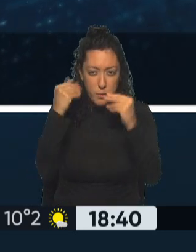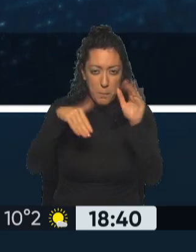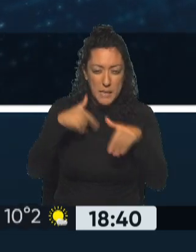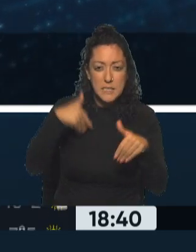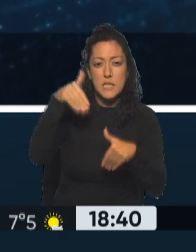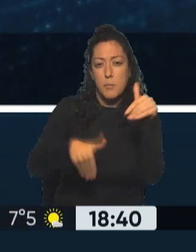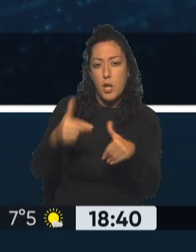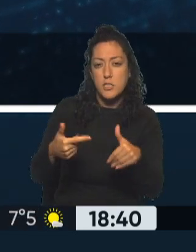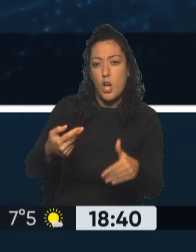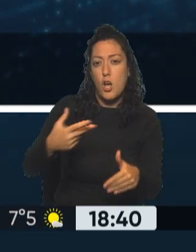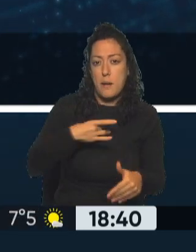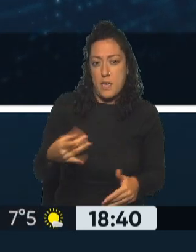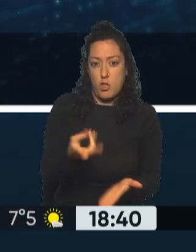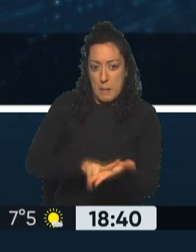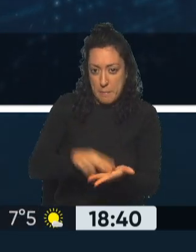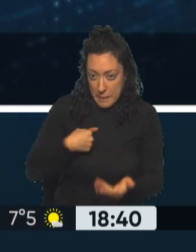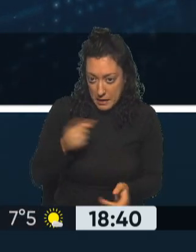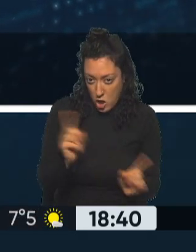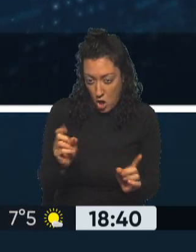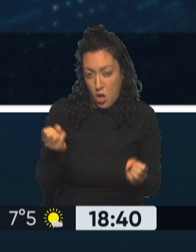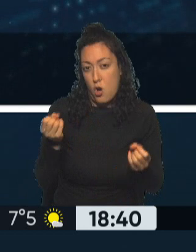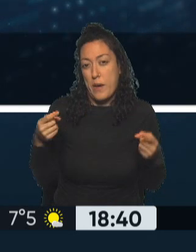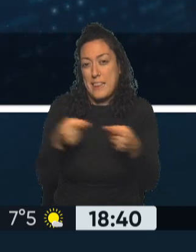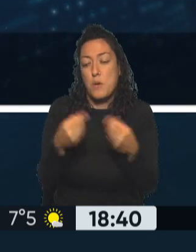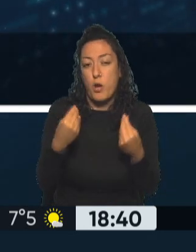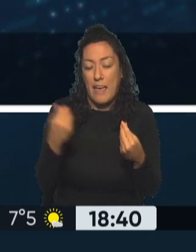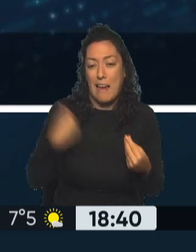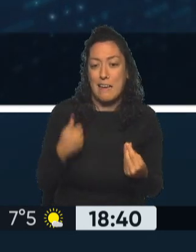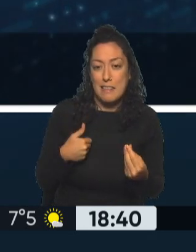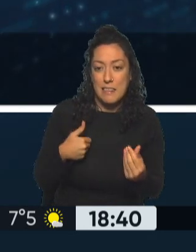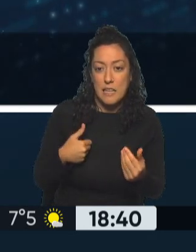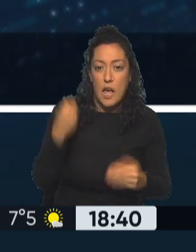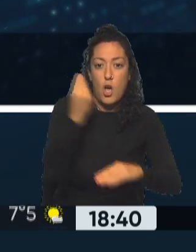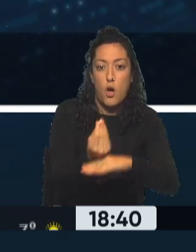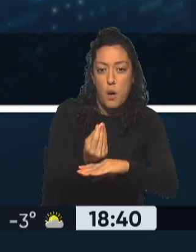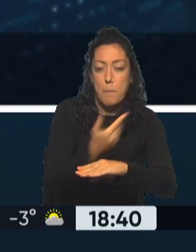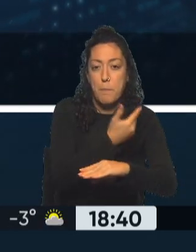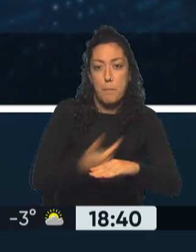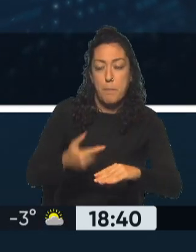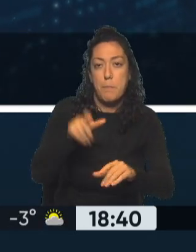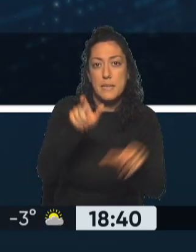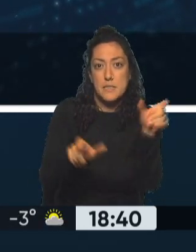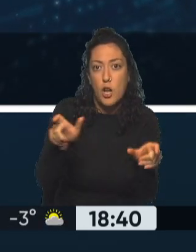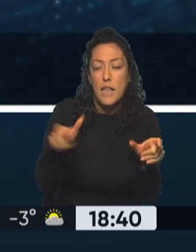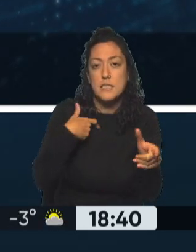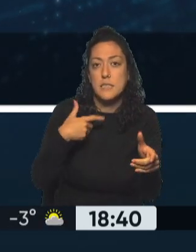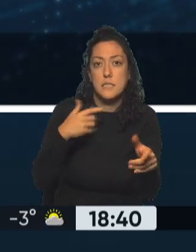mi preocupación pasa porque la Argentina no retroceda volviendo a poner en el gobierno a los que nos